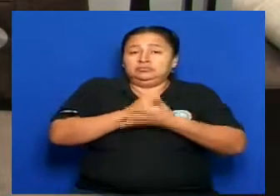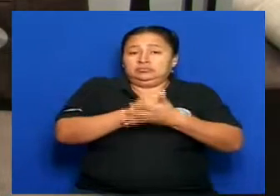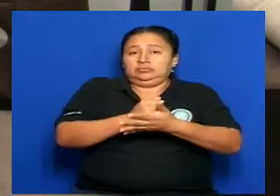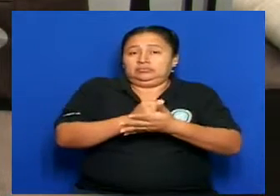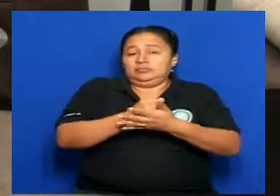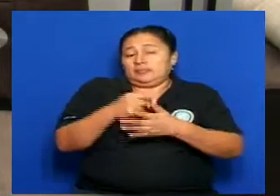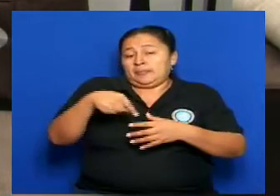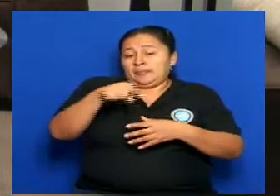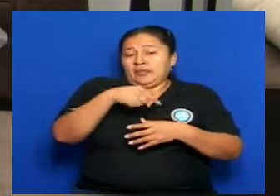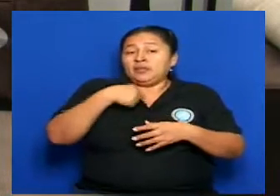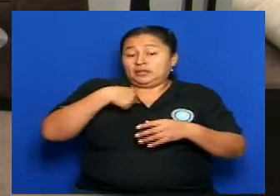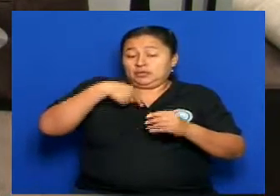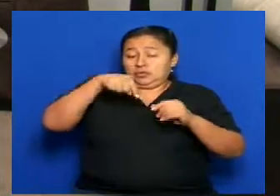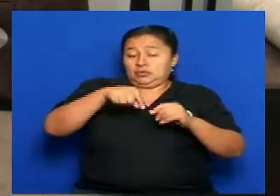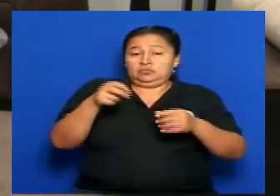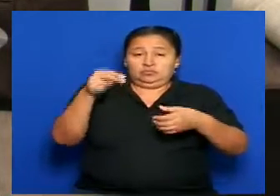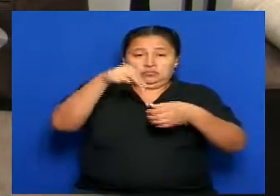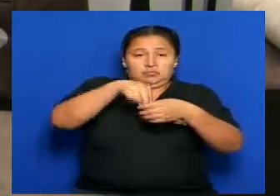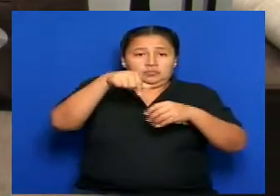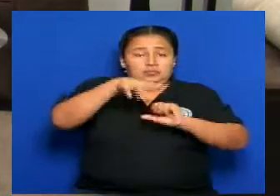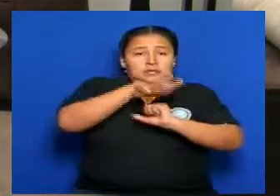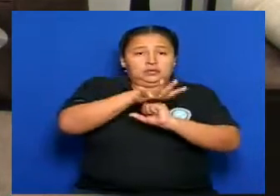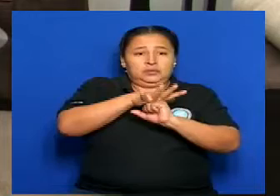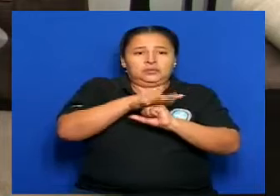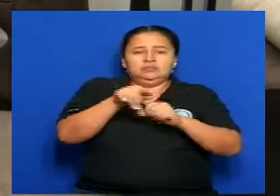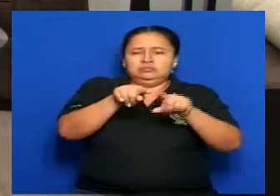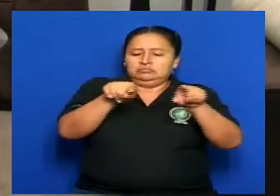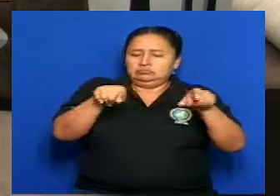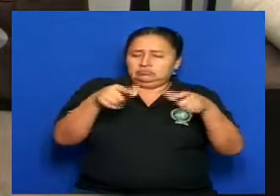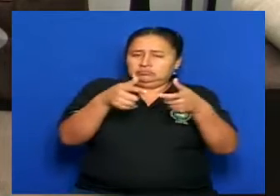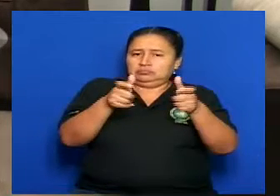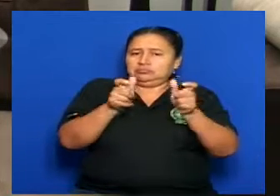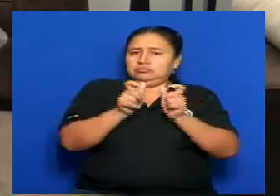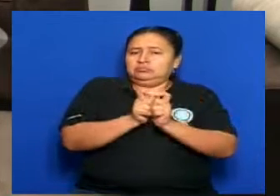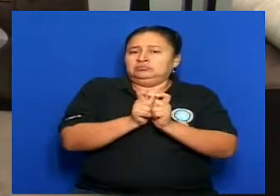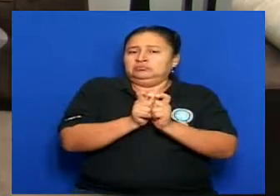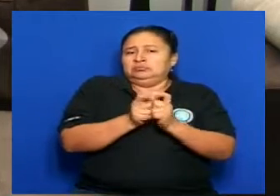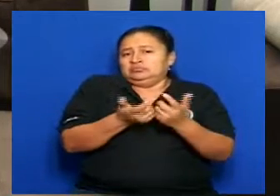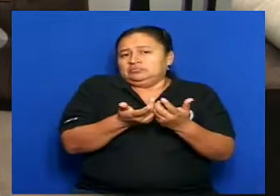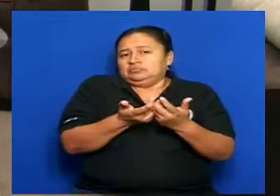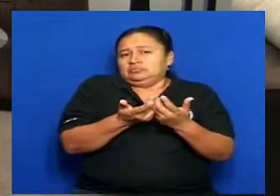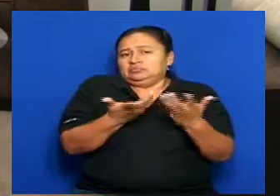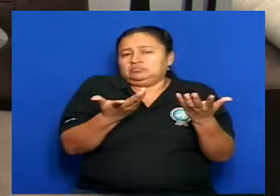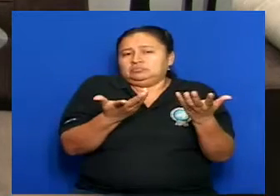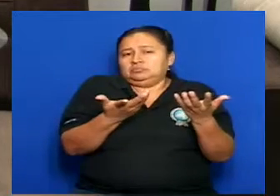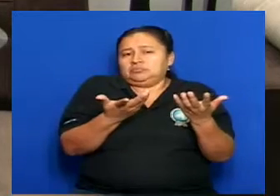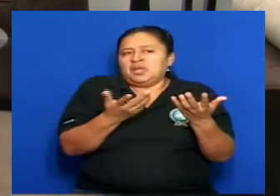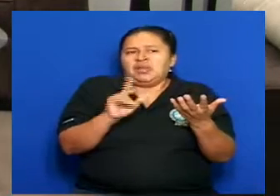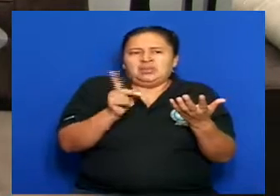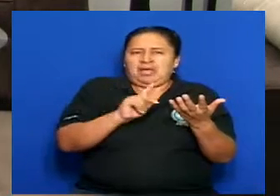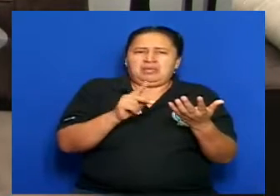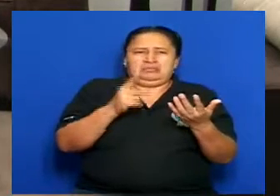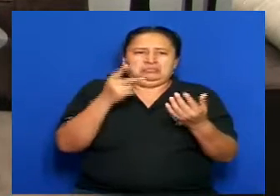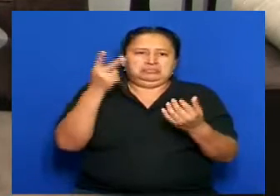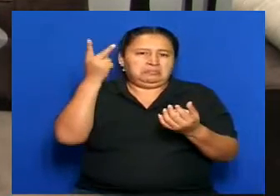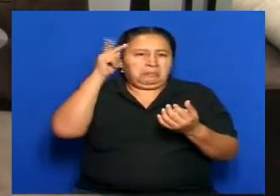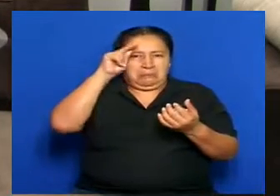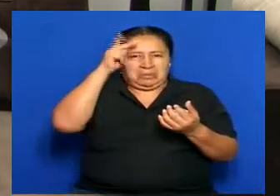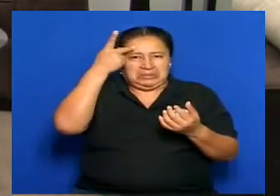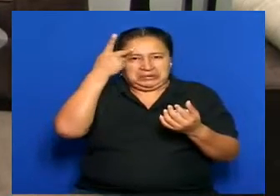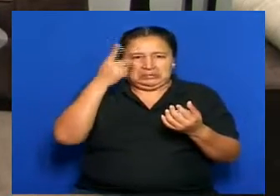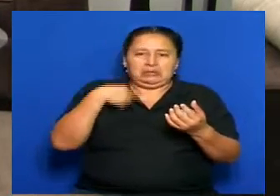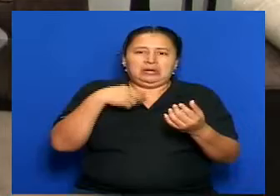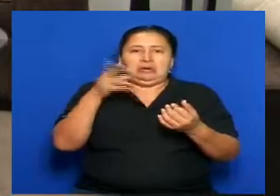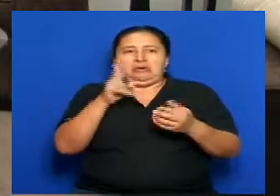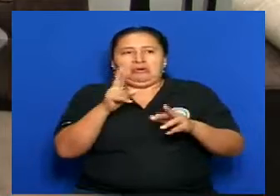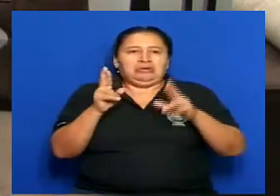desde que estoy en la comisión del medio ambiente que es un grupo nadie politice a nada en temas de medio